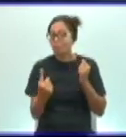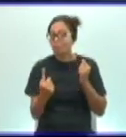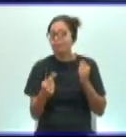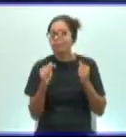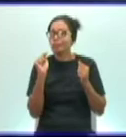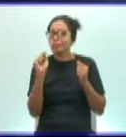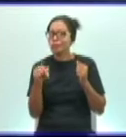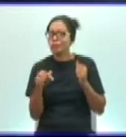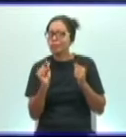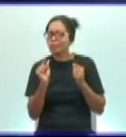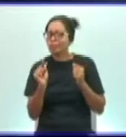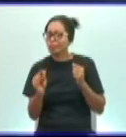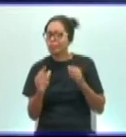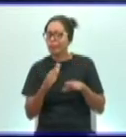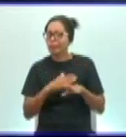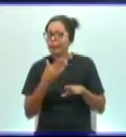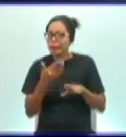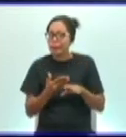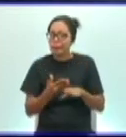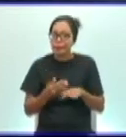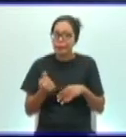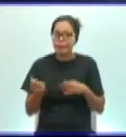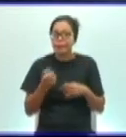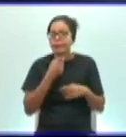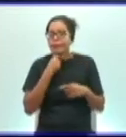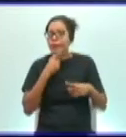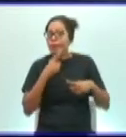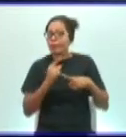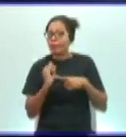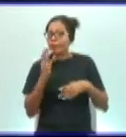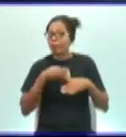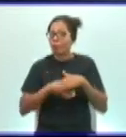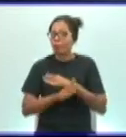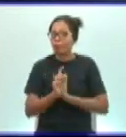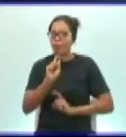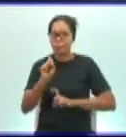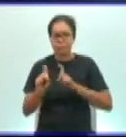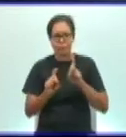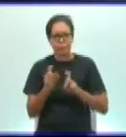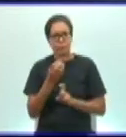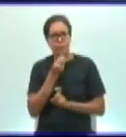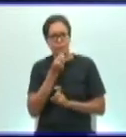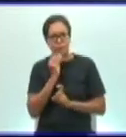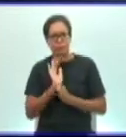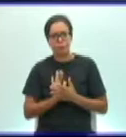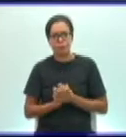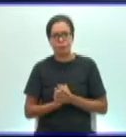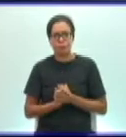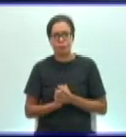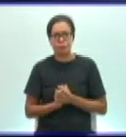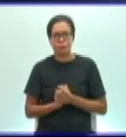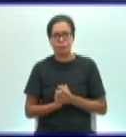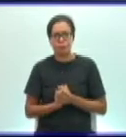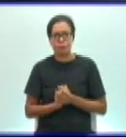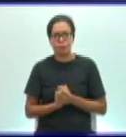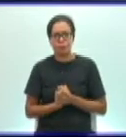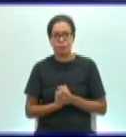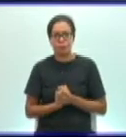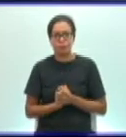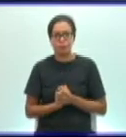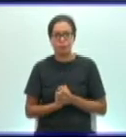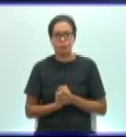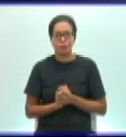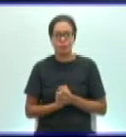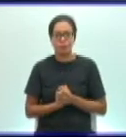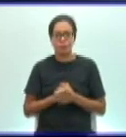que después en una evaluación y en la prueba de ingreso nos los van a preguntar, cualquiera de estas personalidades. Vamos a trabajar entonces en